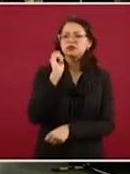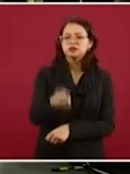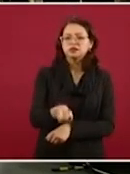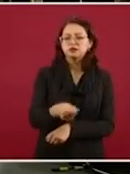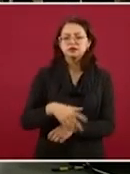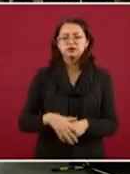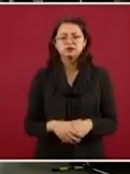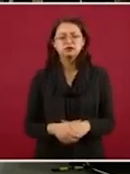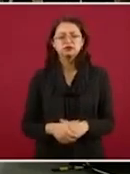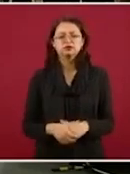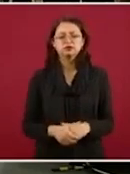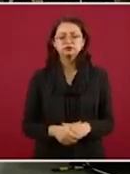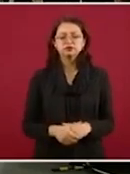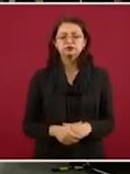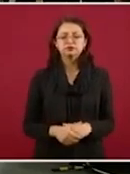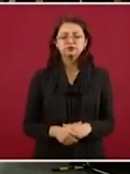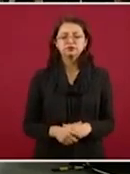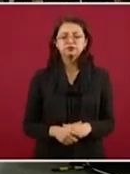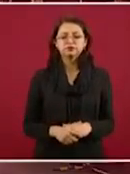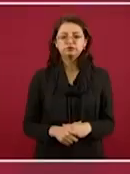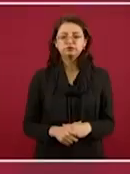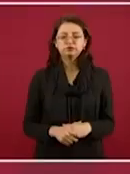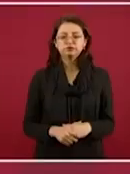Se está